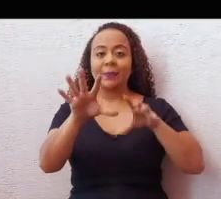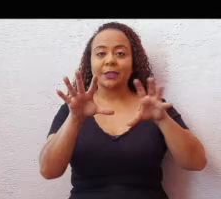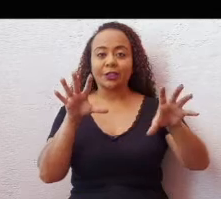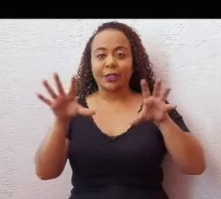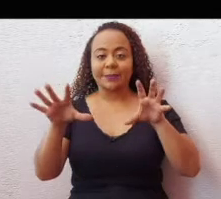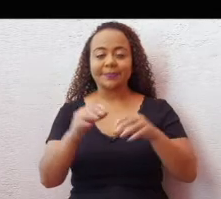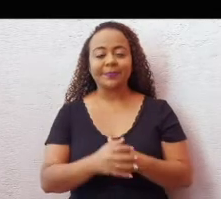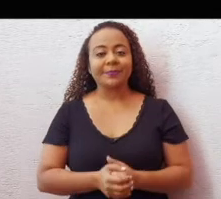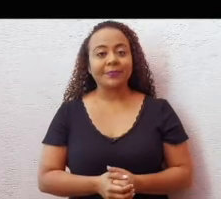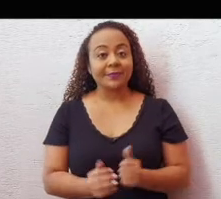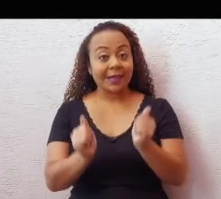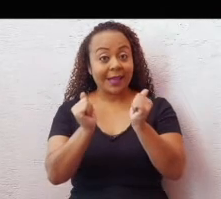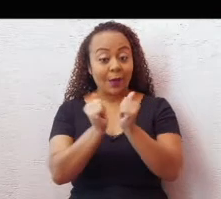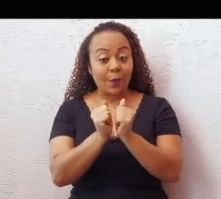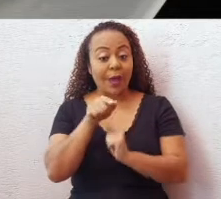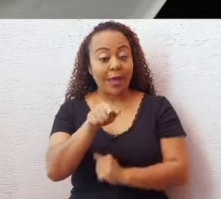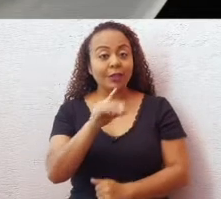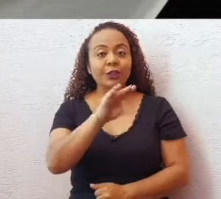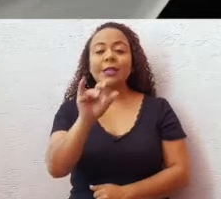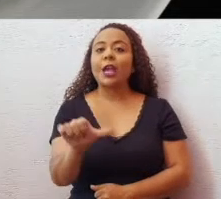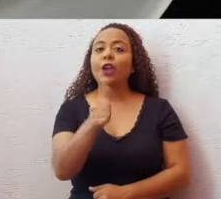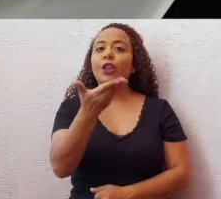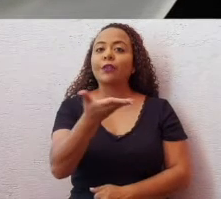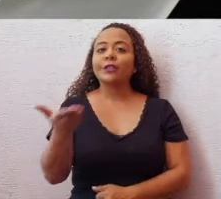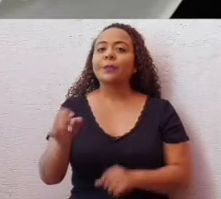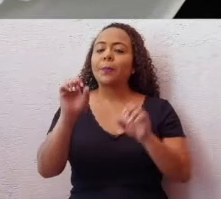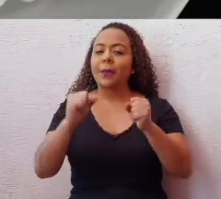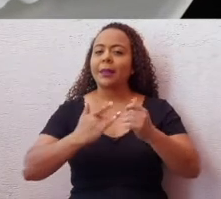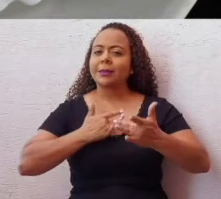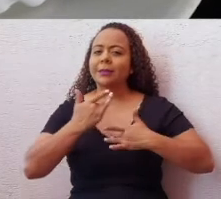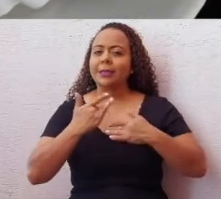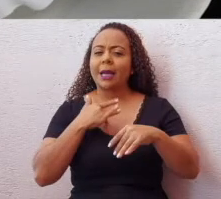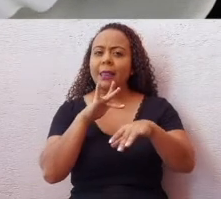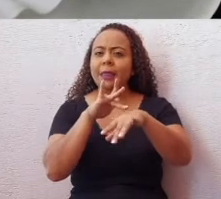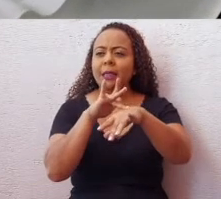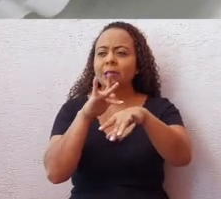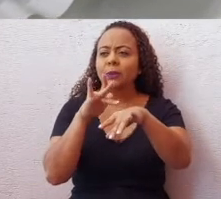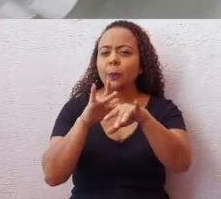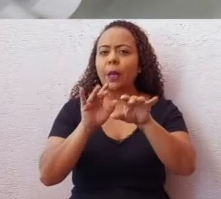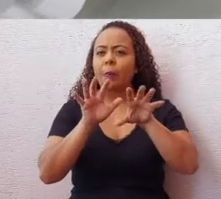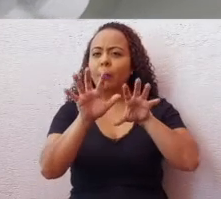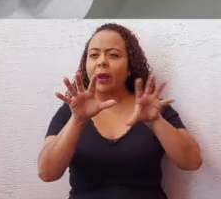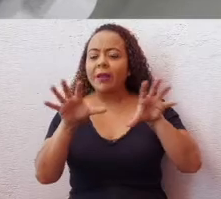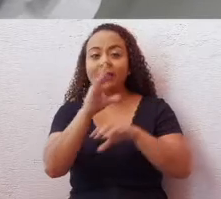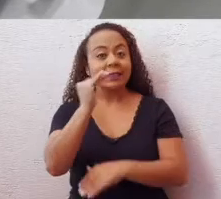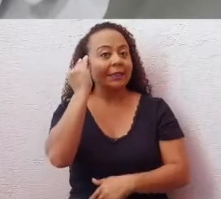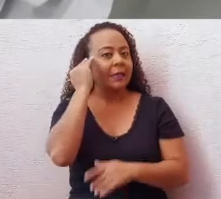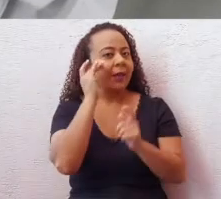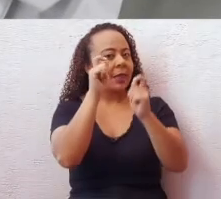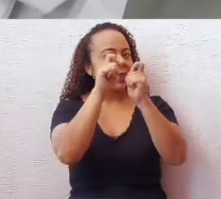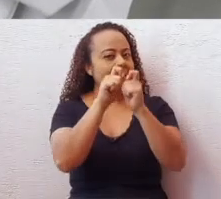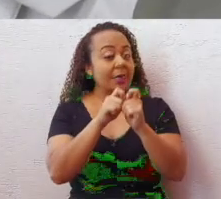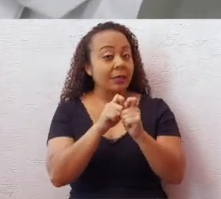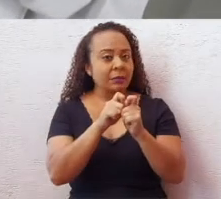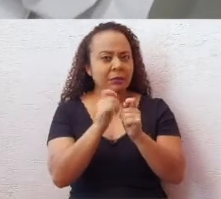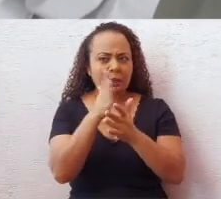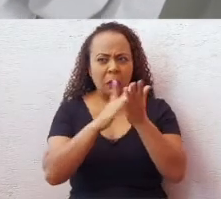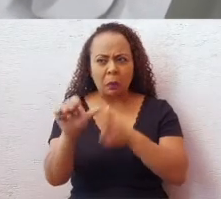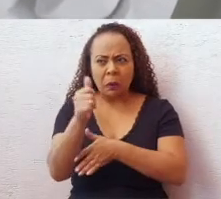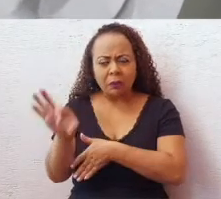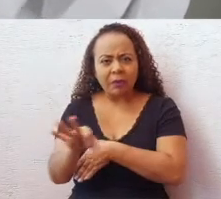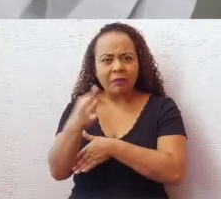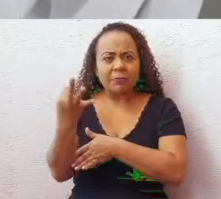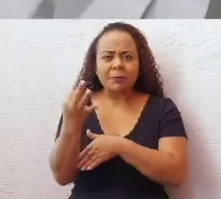con Estos y otros recursos Se pueden sentir texturas relieves y conocer detalles que de otra manera